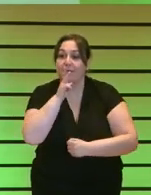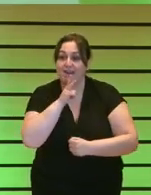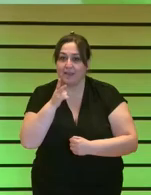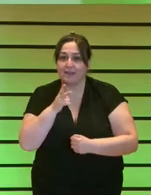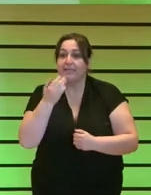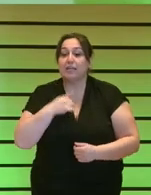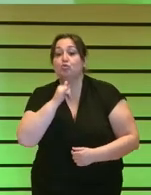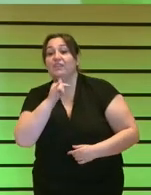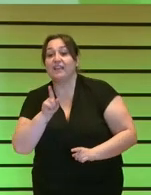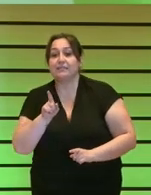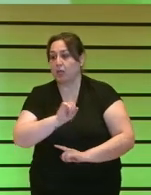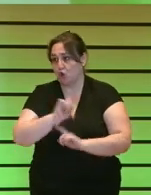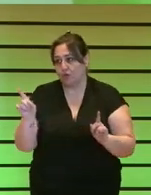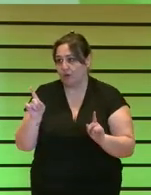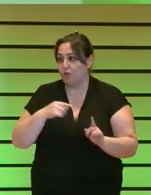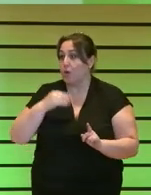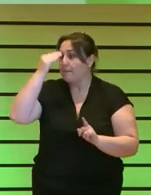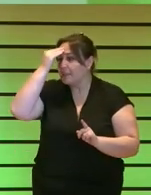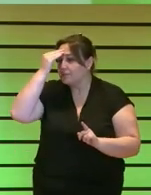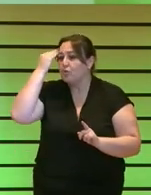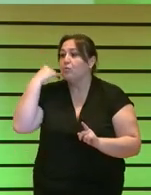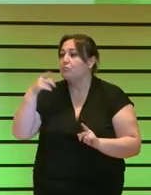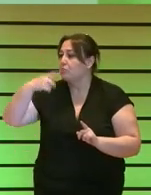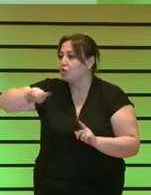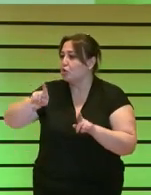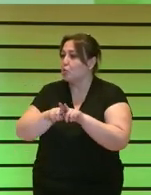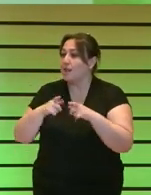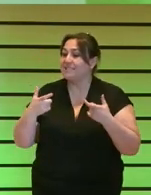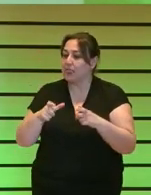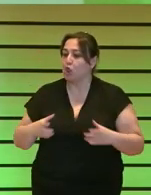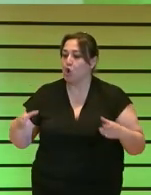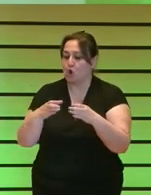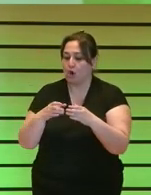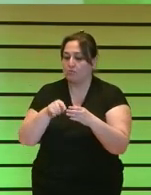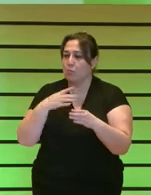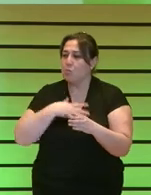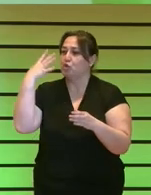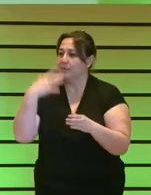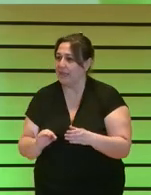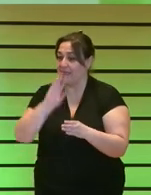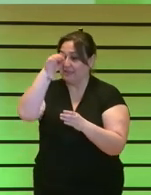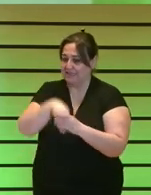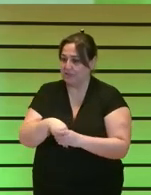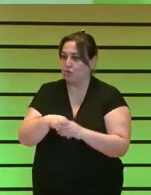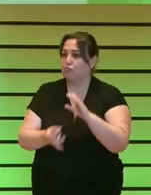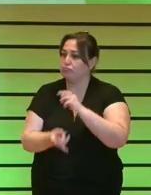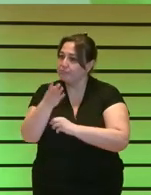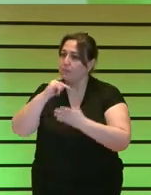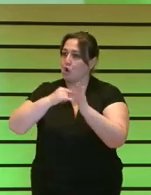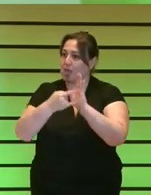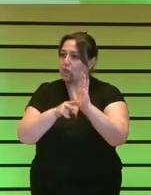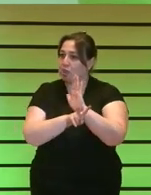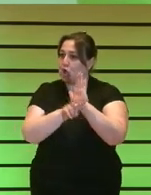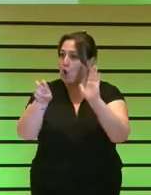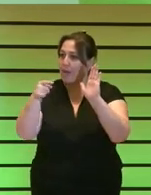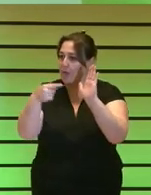no yo creo que tenéis unas posibilidades como sector de plantear ahí proyectos innovadores que